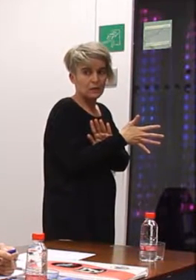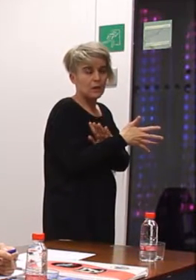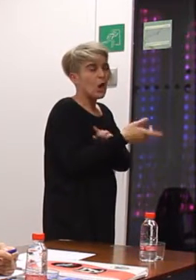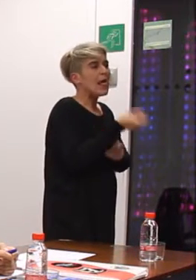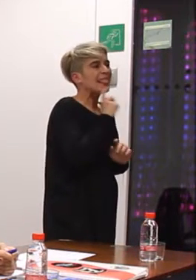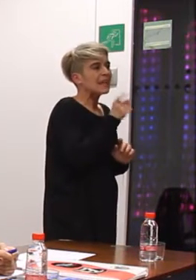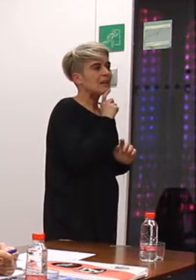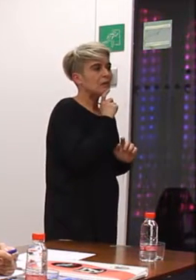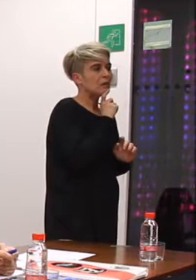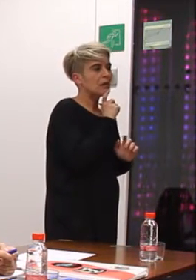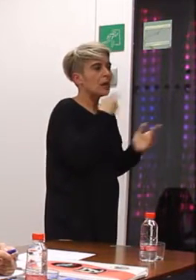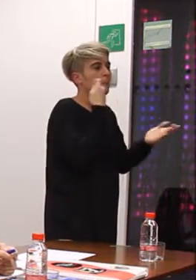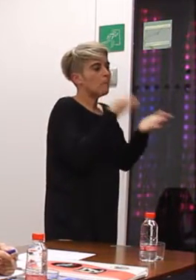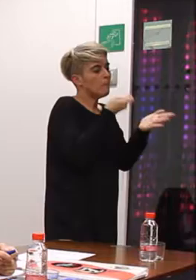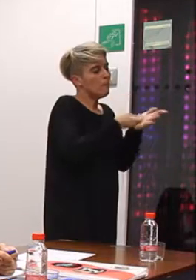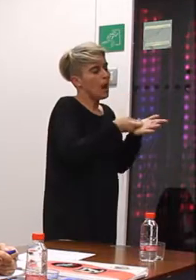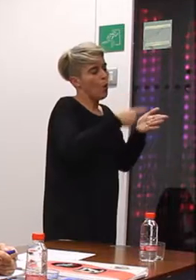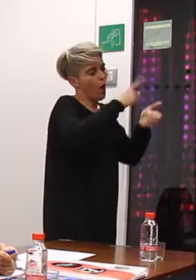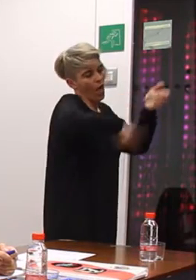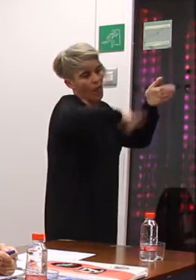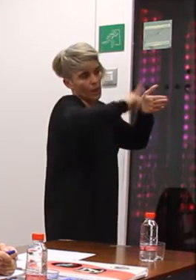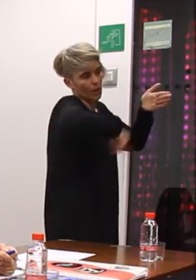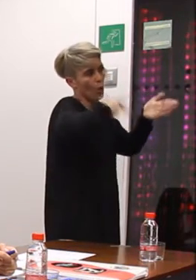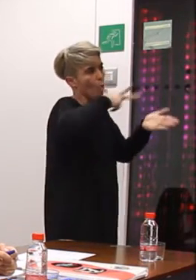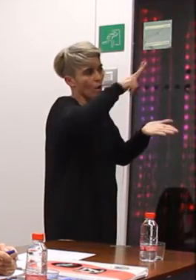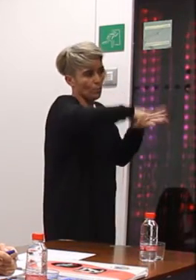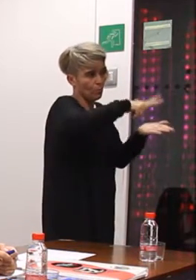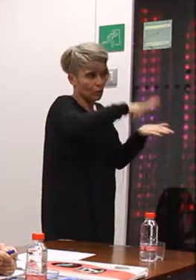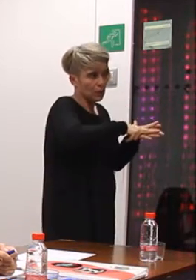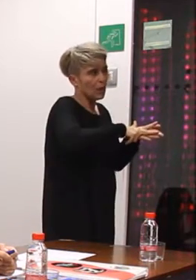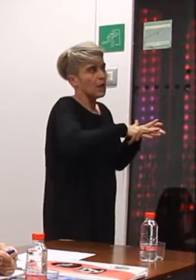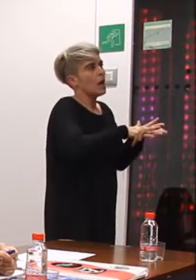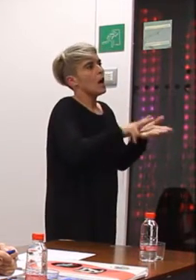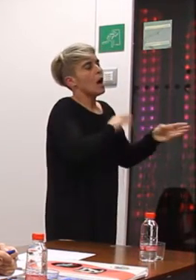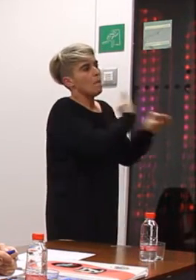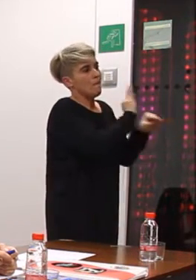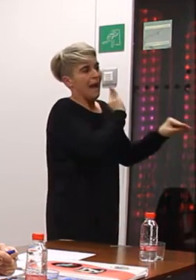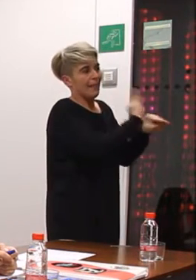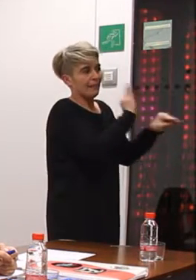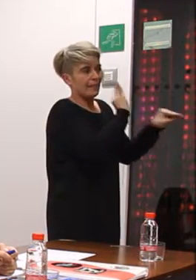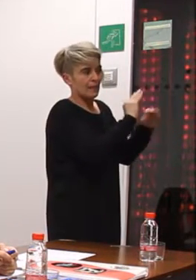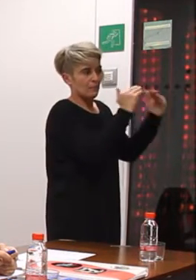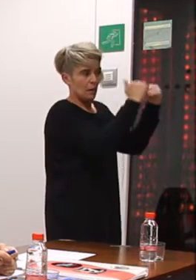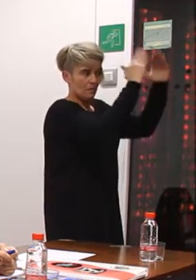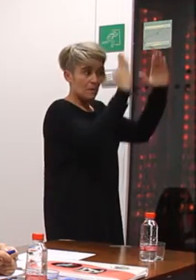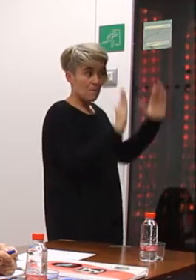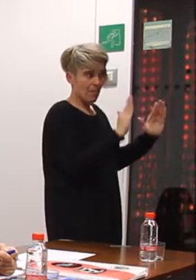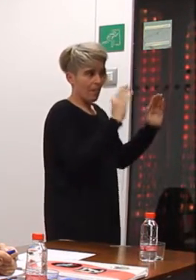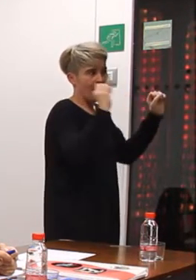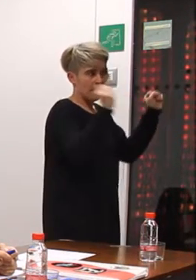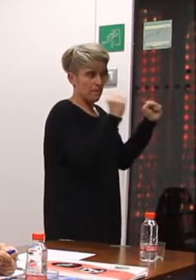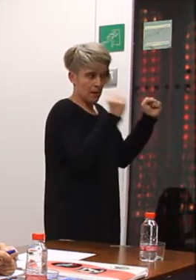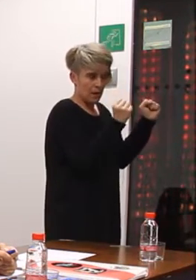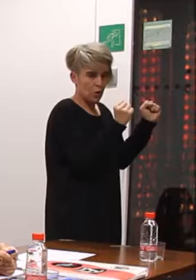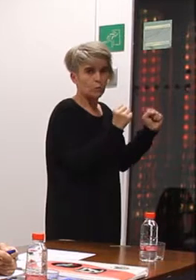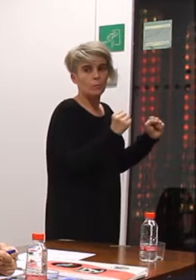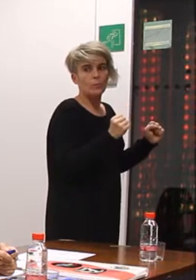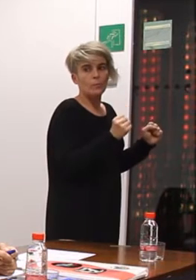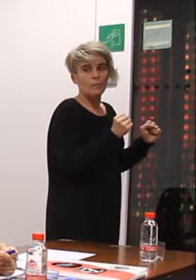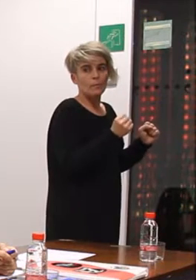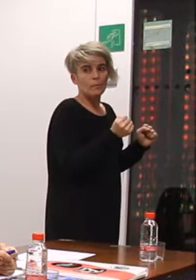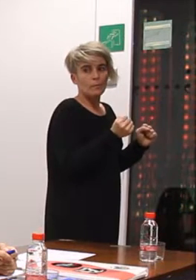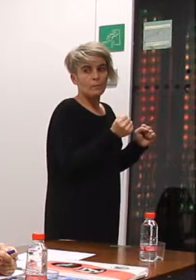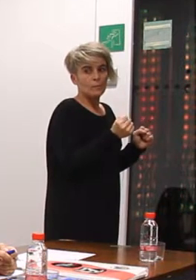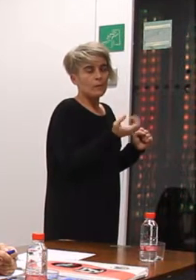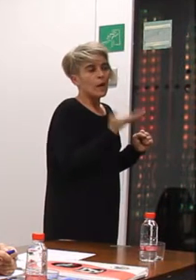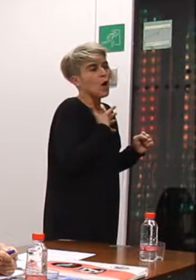dificultades en el pago de la hipoteca o en el alquiler, el mantenimiento de la vivienda a temperaturas adecuadas en invierno, la posibilidad de tener